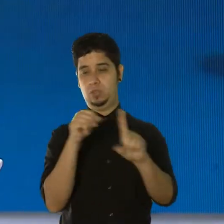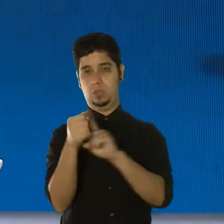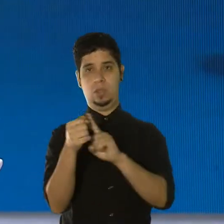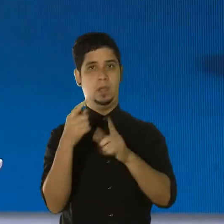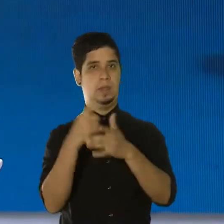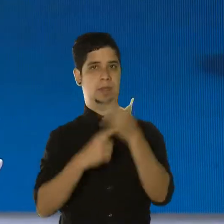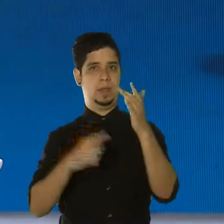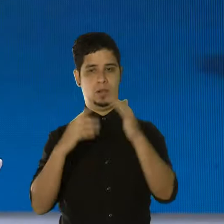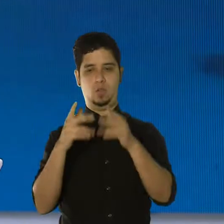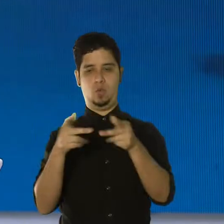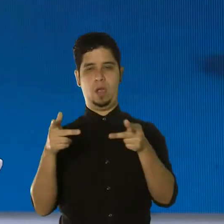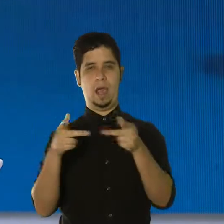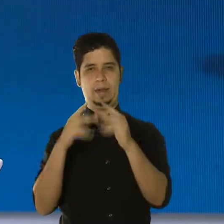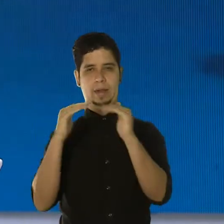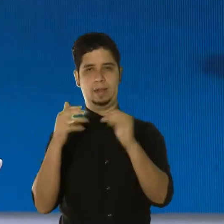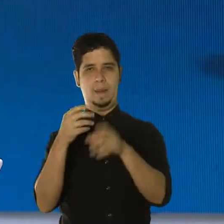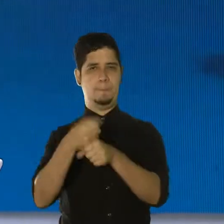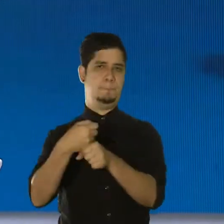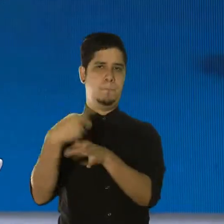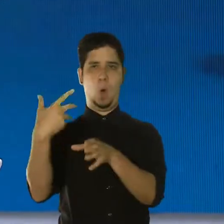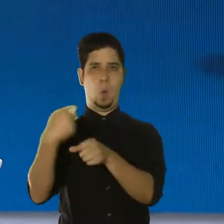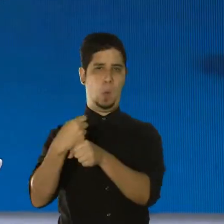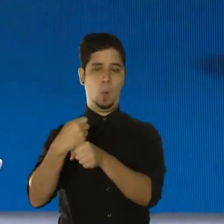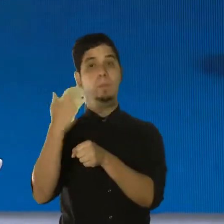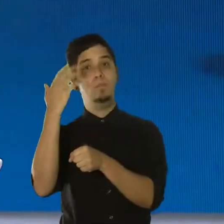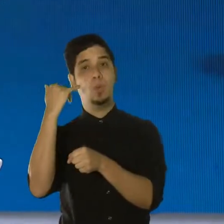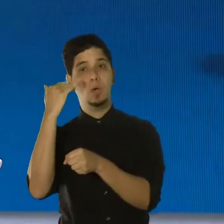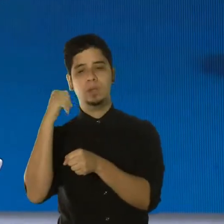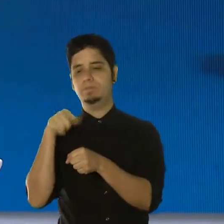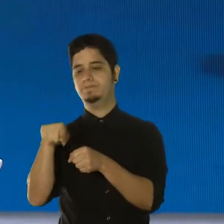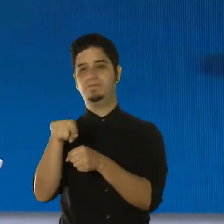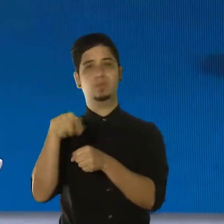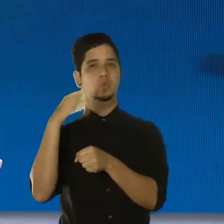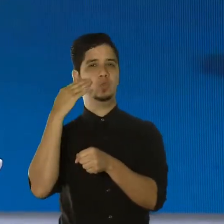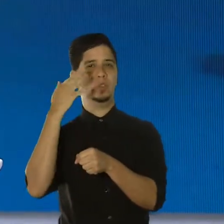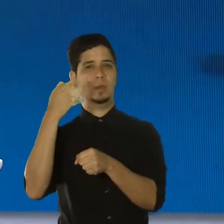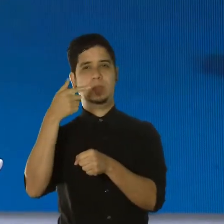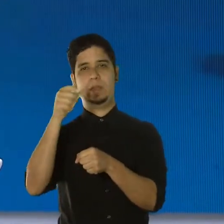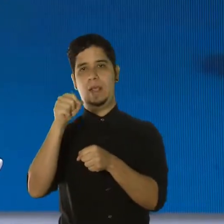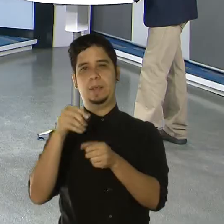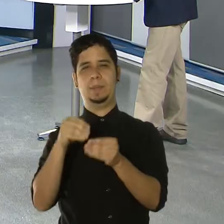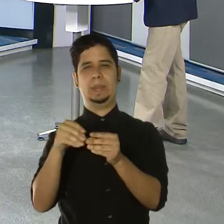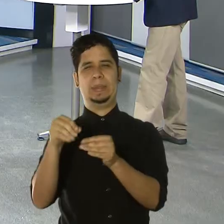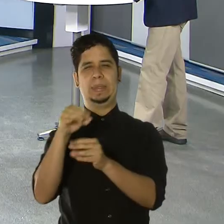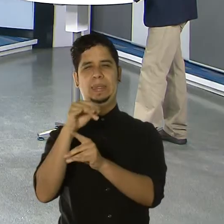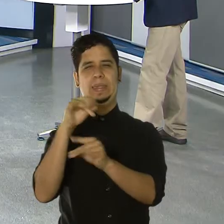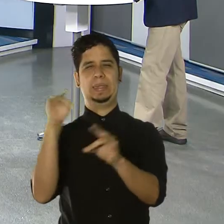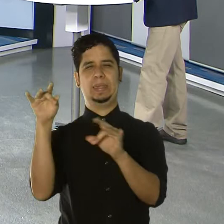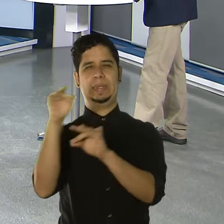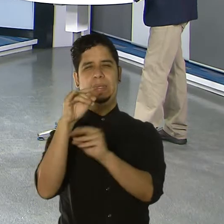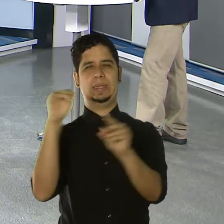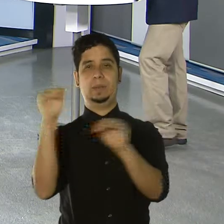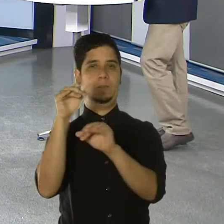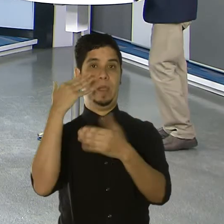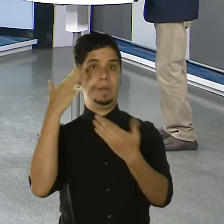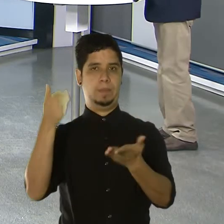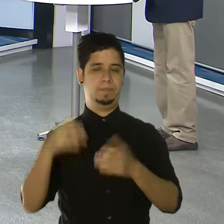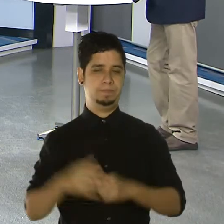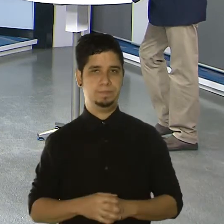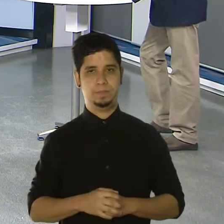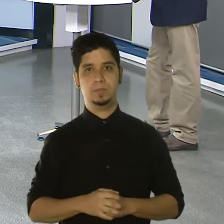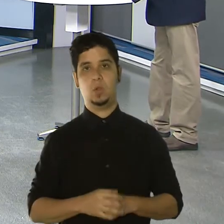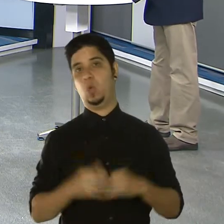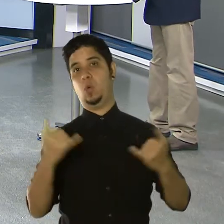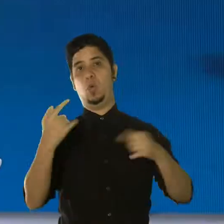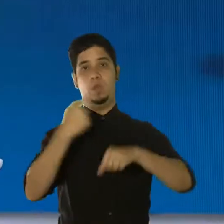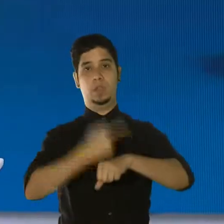explosiones en el hogar. ¿Por qué? Porque desconocían que el gas se estaba escapando. Hoy día, y es bueno que el